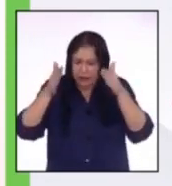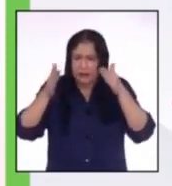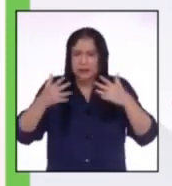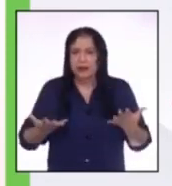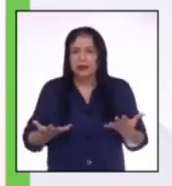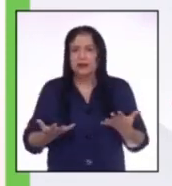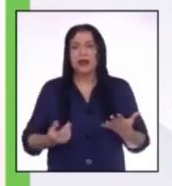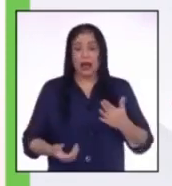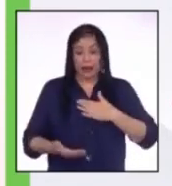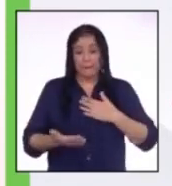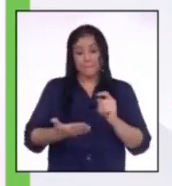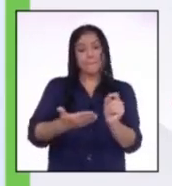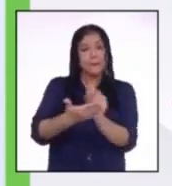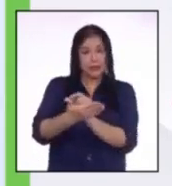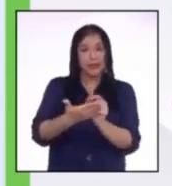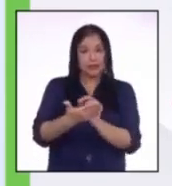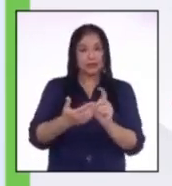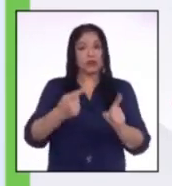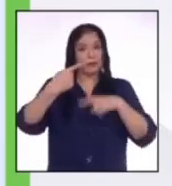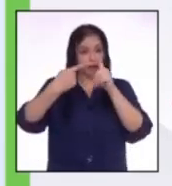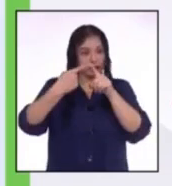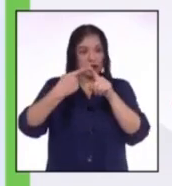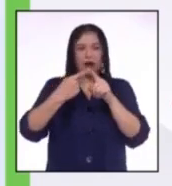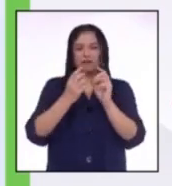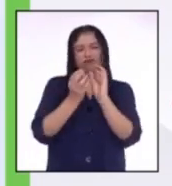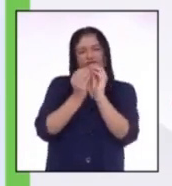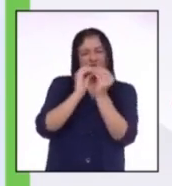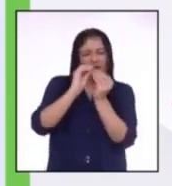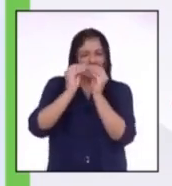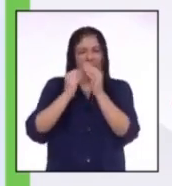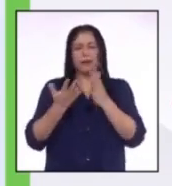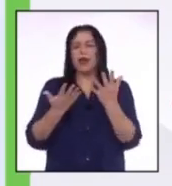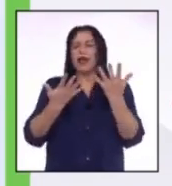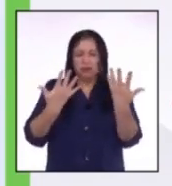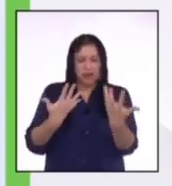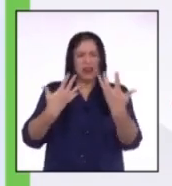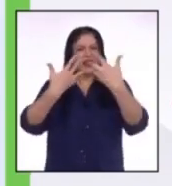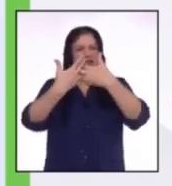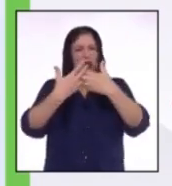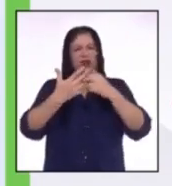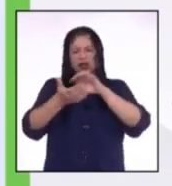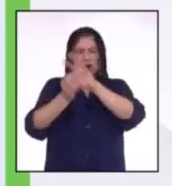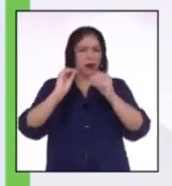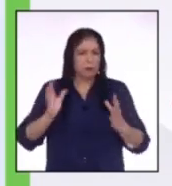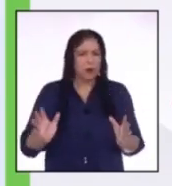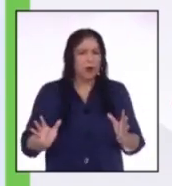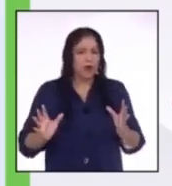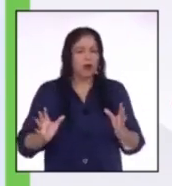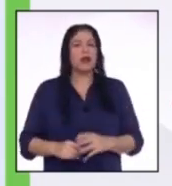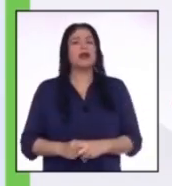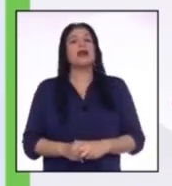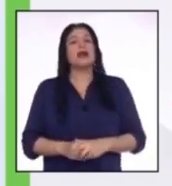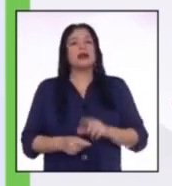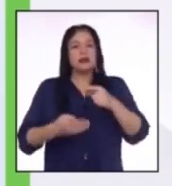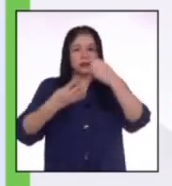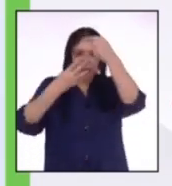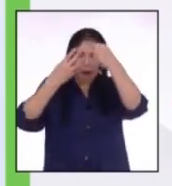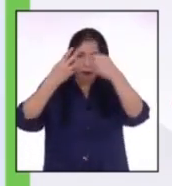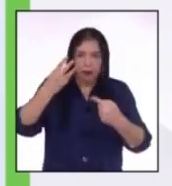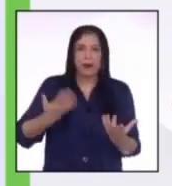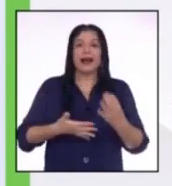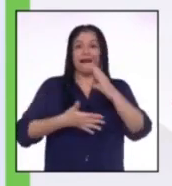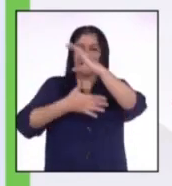a que nuestro texto tenga adecuación coherencia y cohesión que como ya vimos son